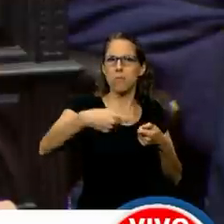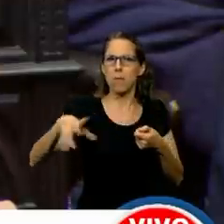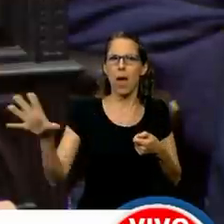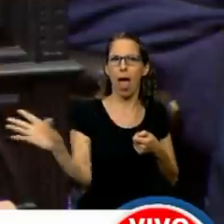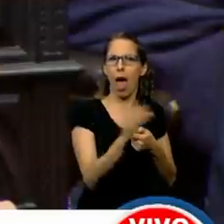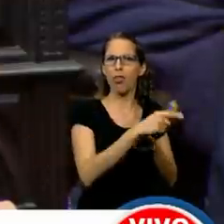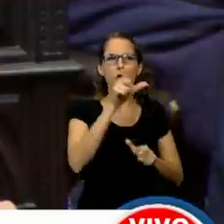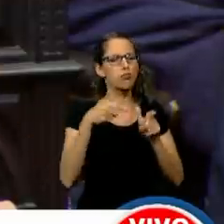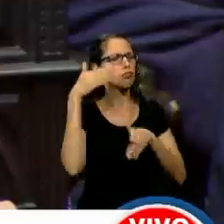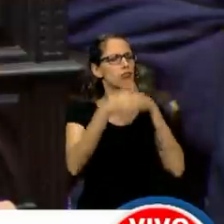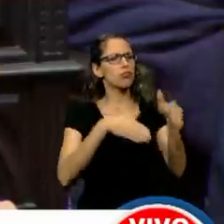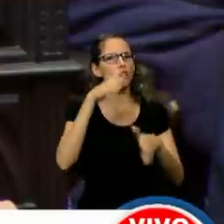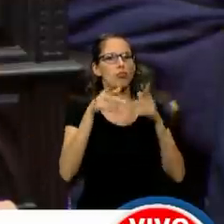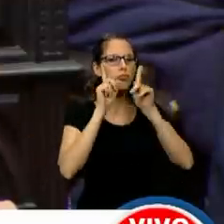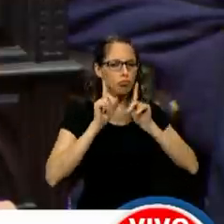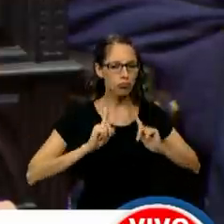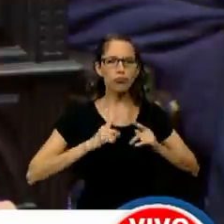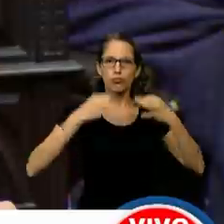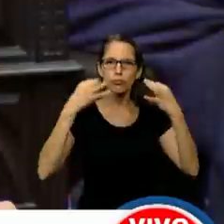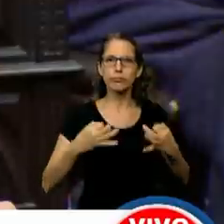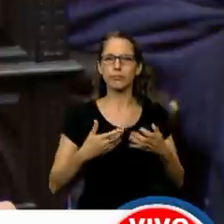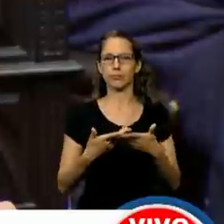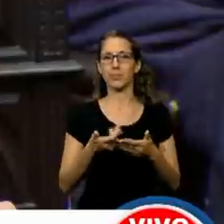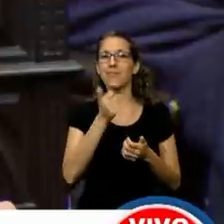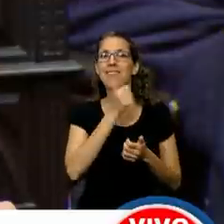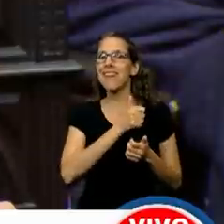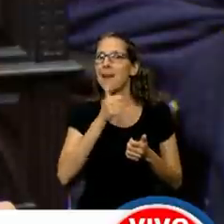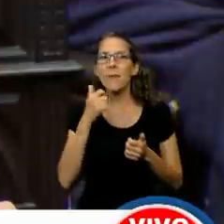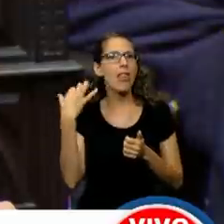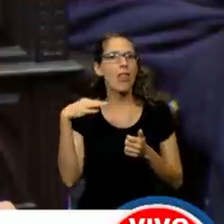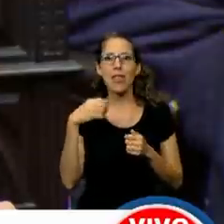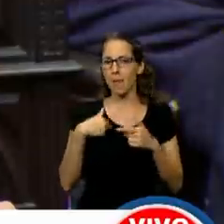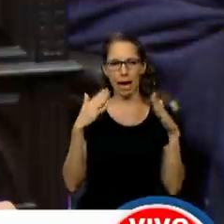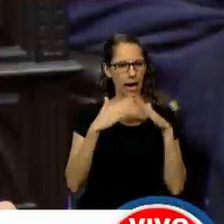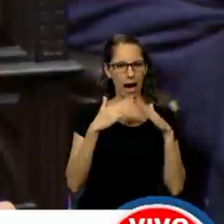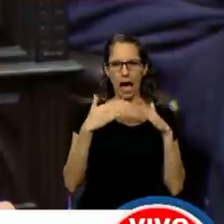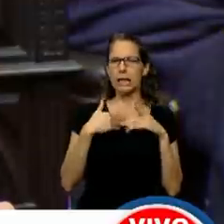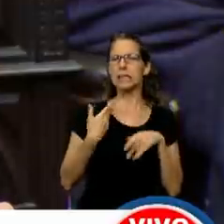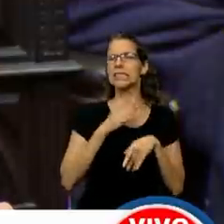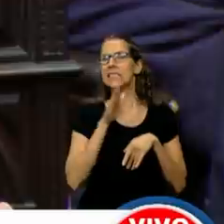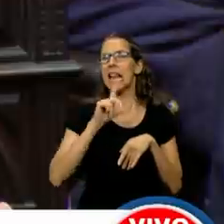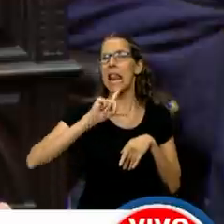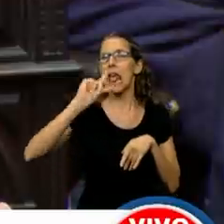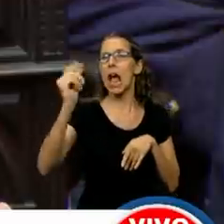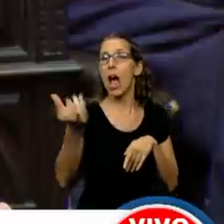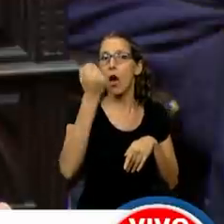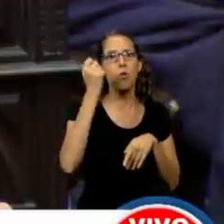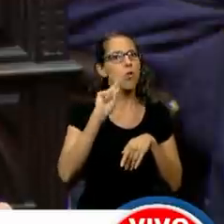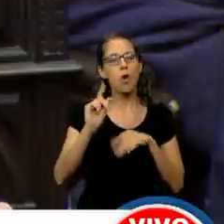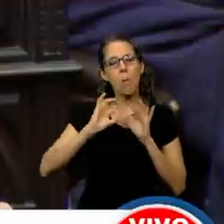para la atención primaria de la salud el remedio cerca de la casa de la gente con la accesibilidad que corresponde